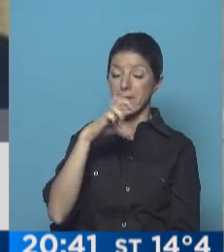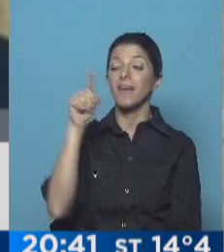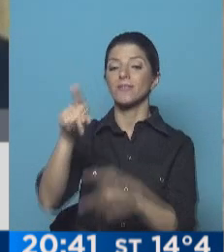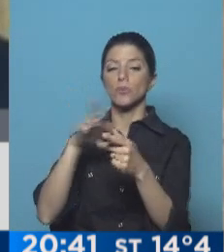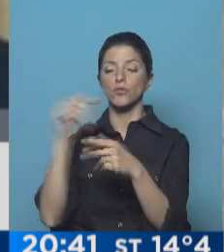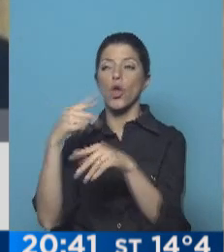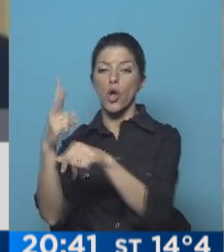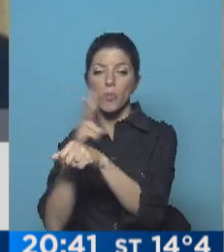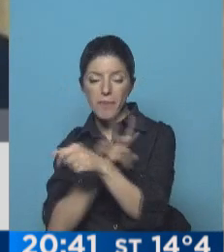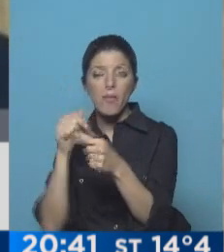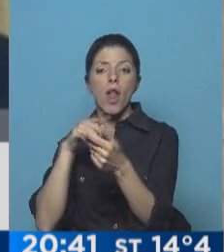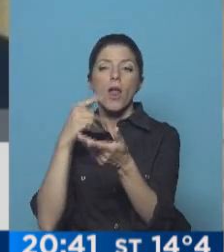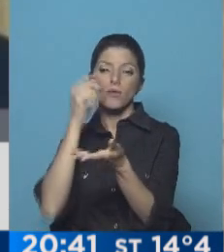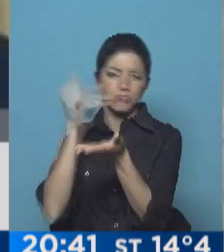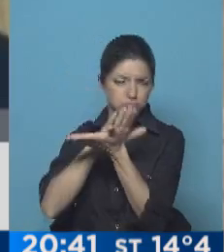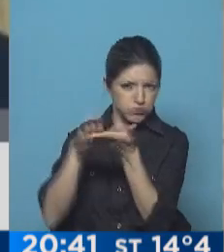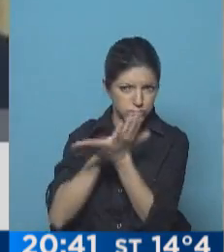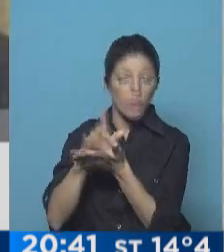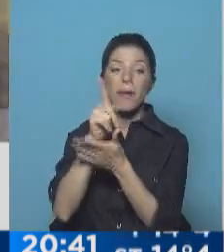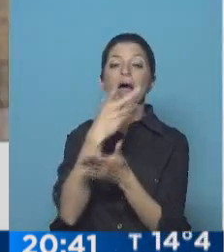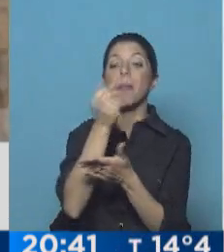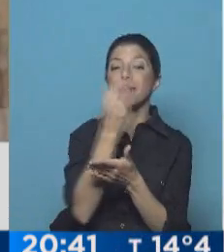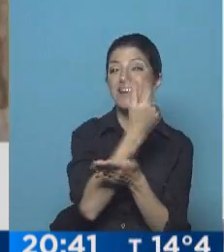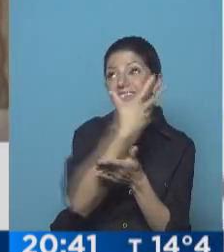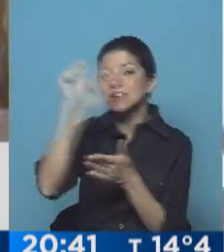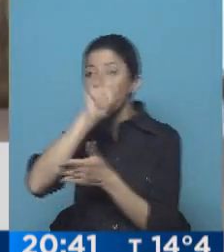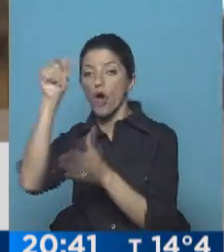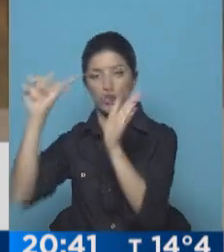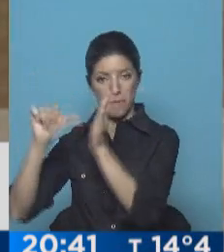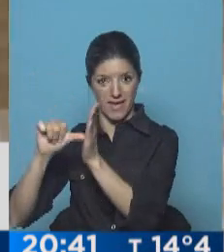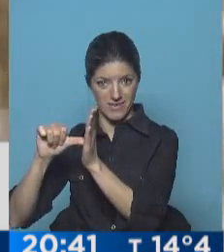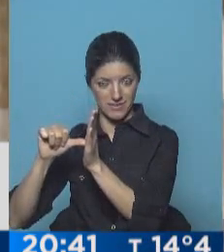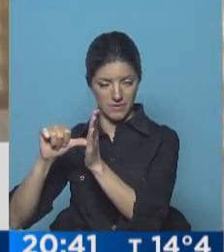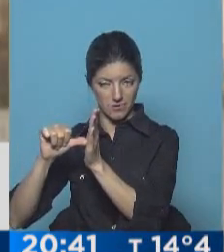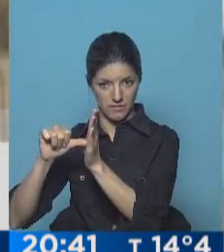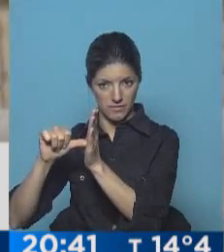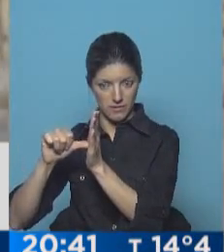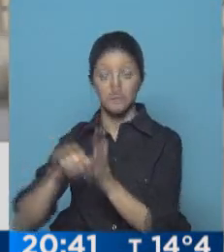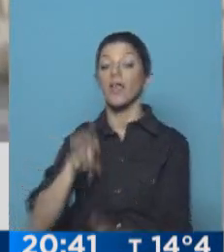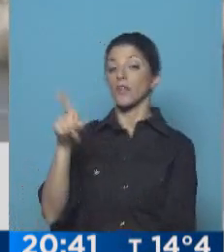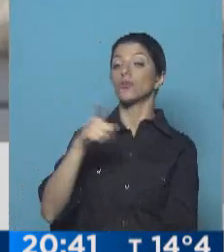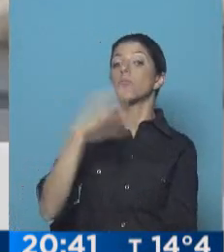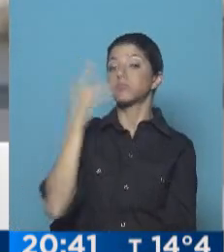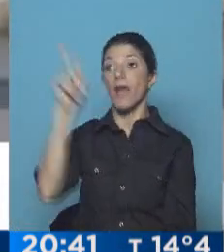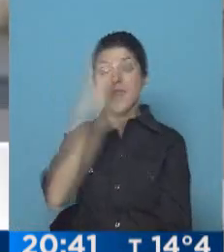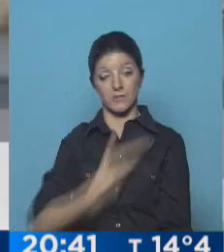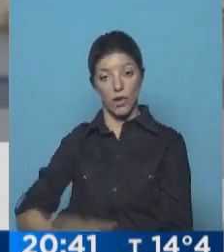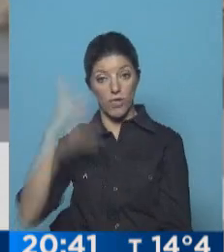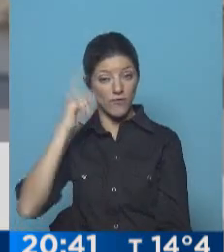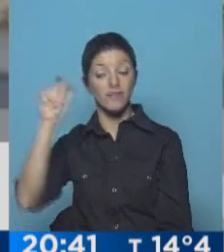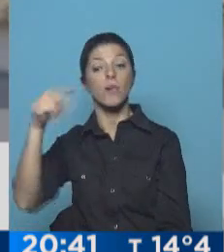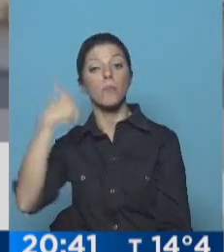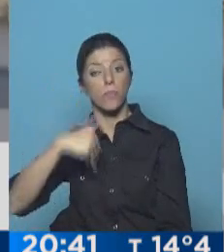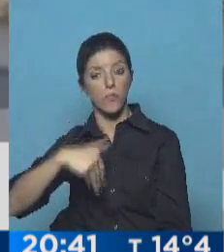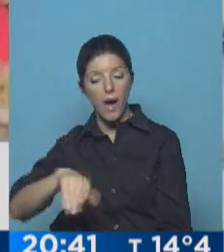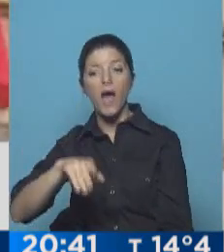antilavado y nuestra propia normativa para fugar divisas, teniendo en cuenta el compromiso público político que tiene el Estado de Francia para mitigar